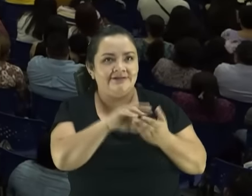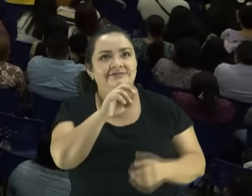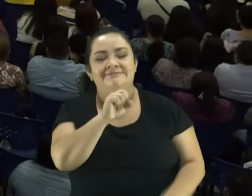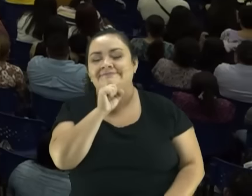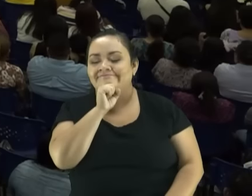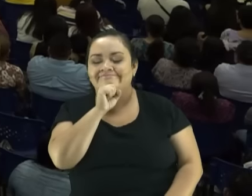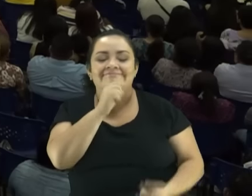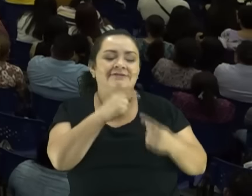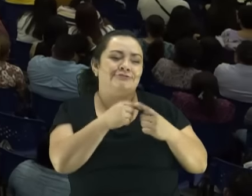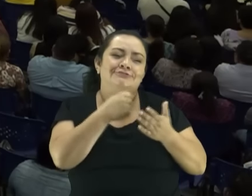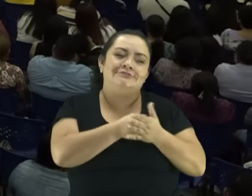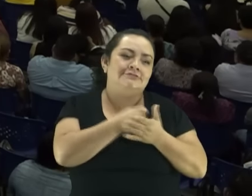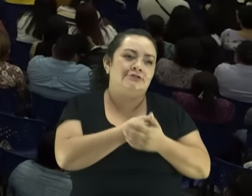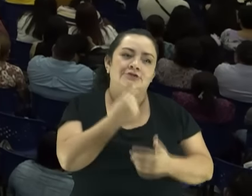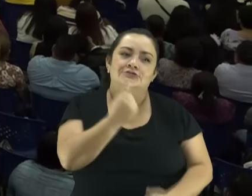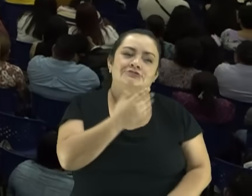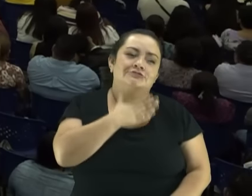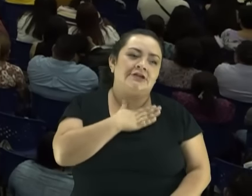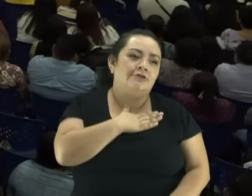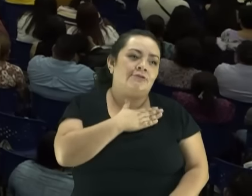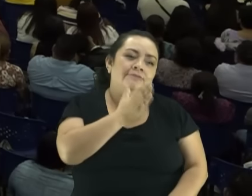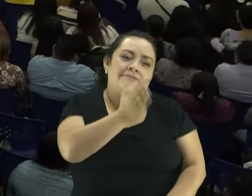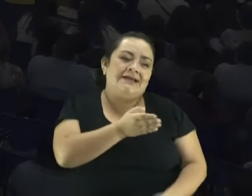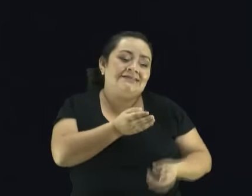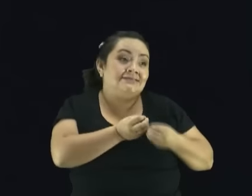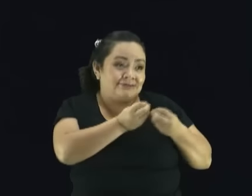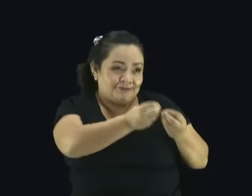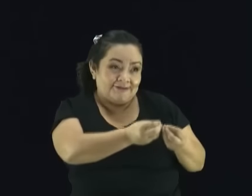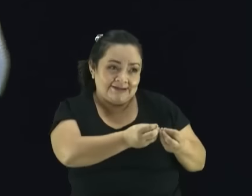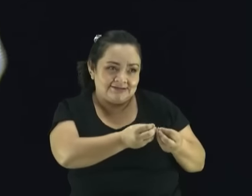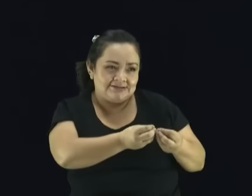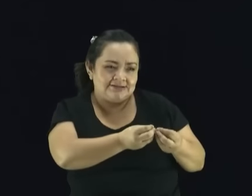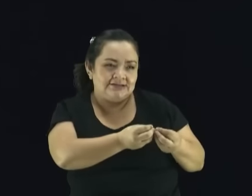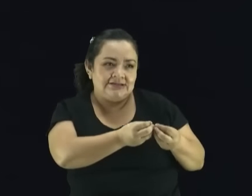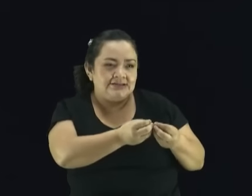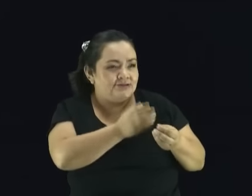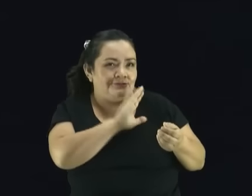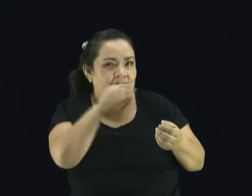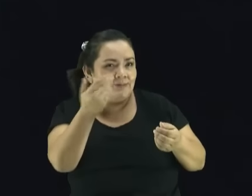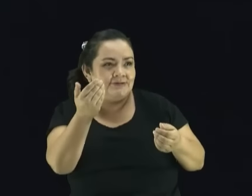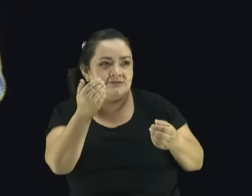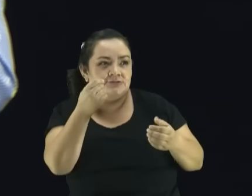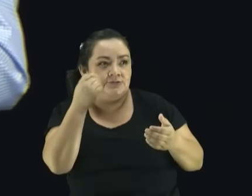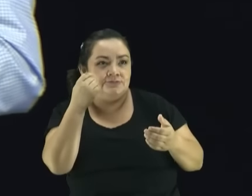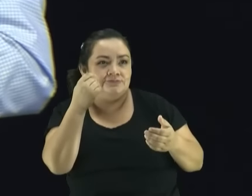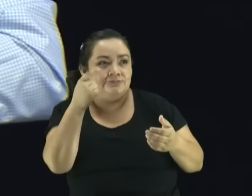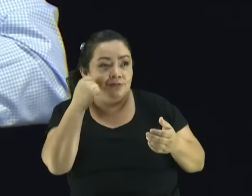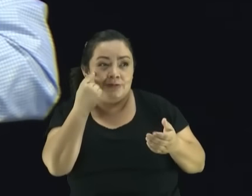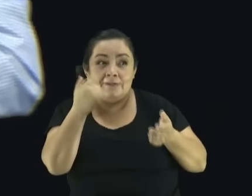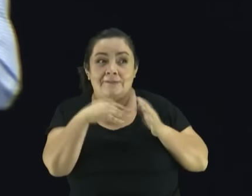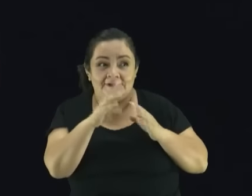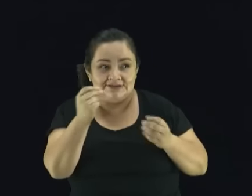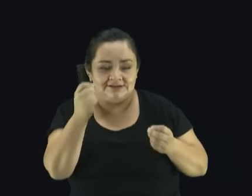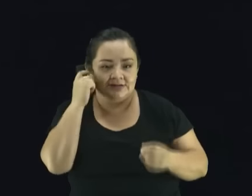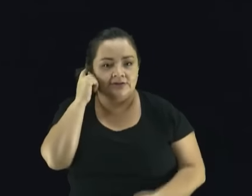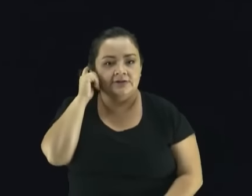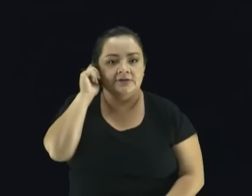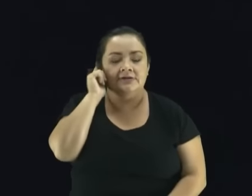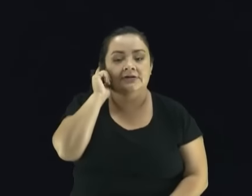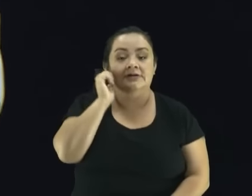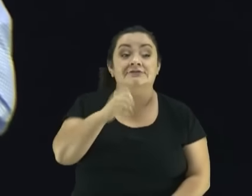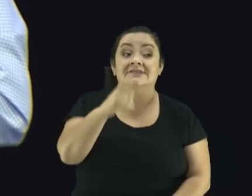cobra yo yo solo traje 125 por qué no me lo recibe y vemos cómo nos entendemos con el resto entonces su creedor diría Mira